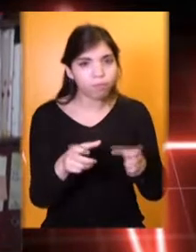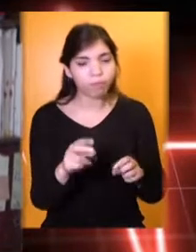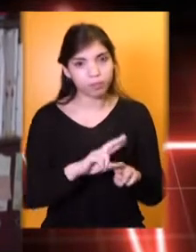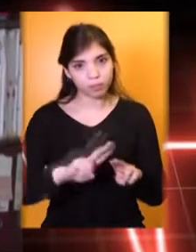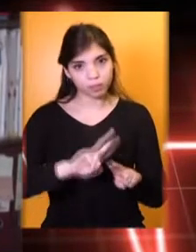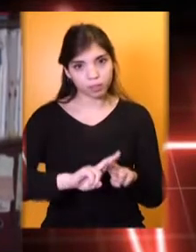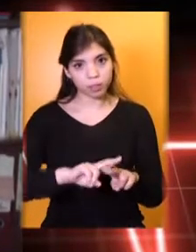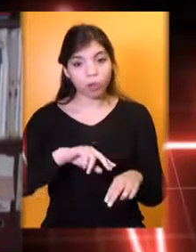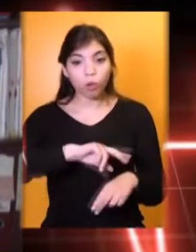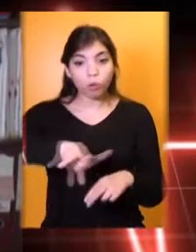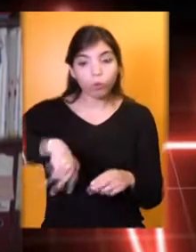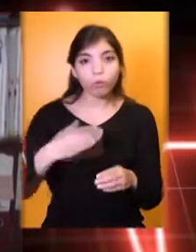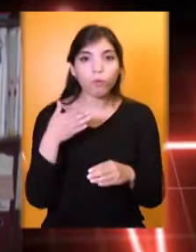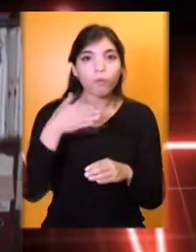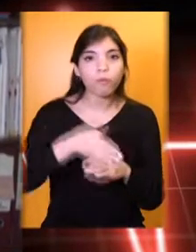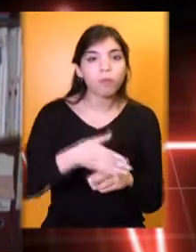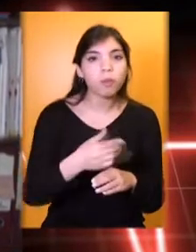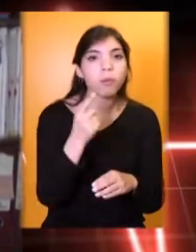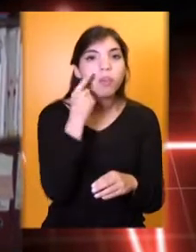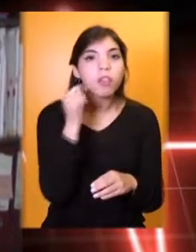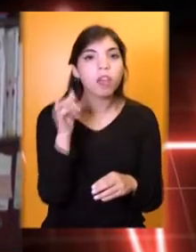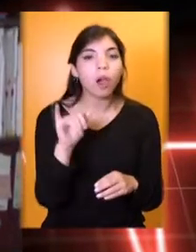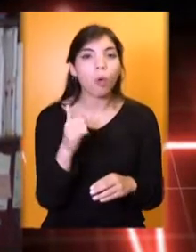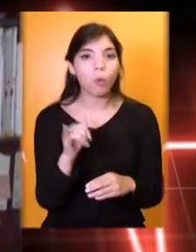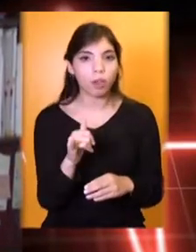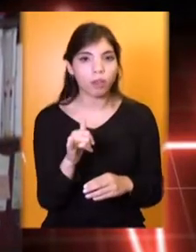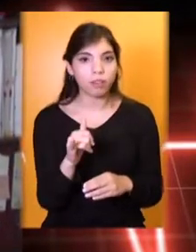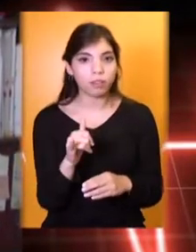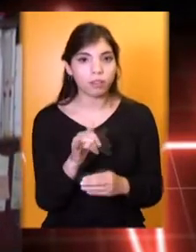Nosotros fuimos el día jueves